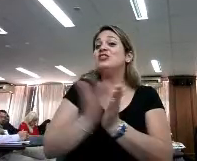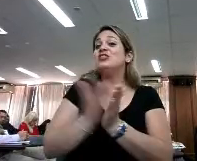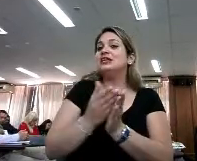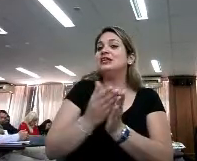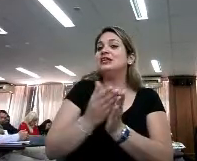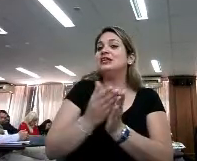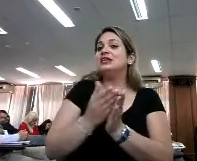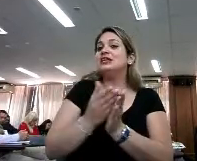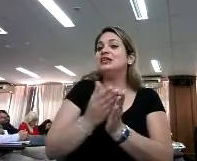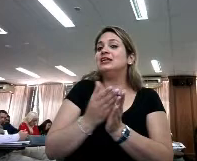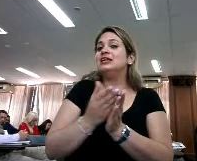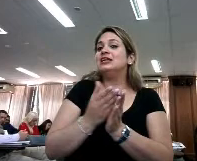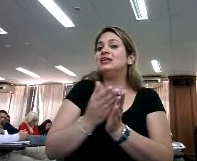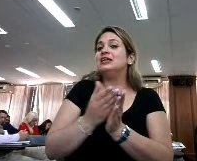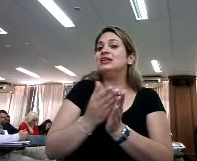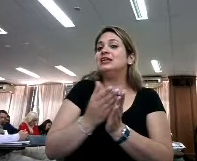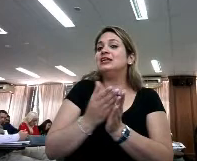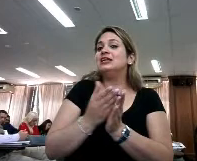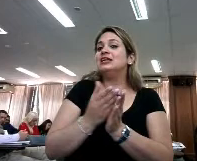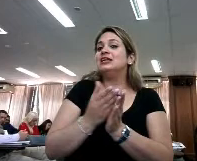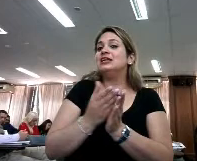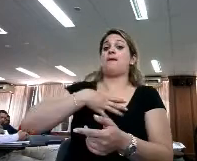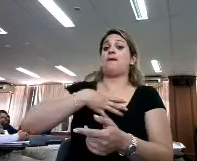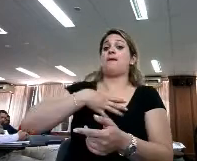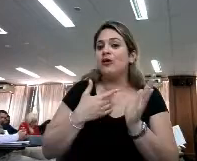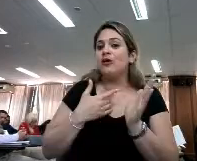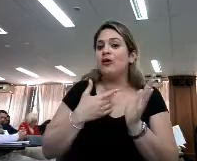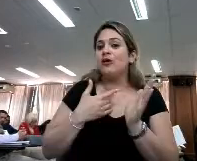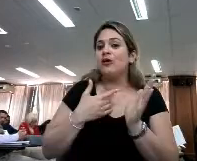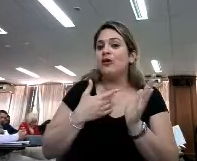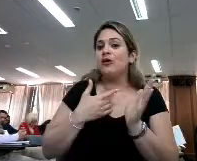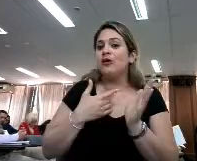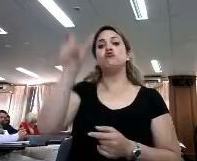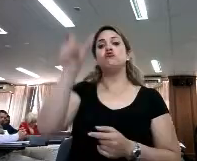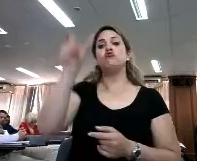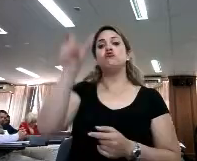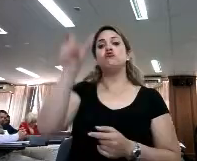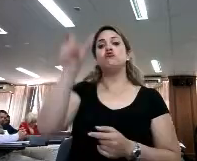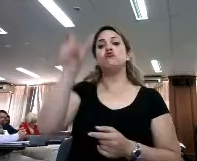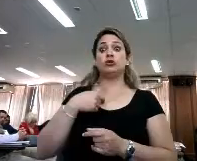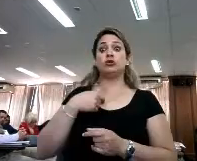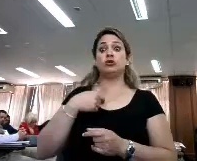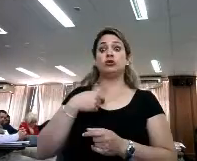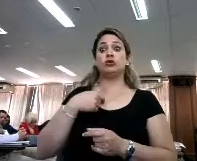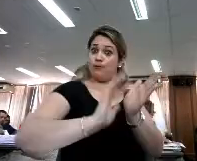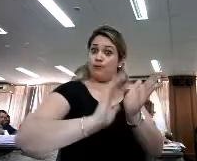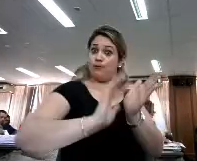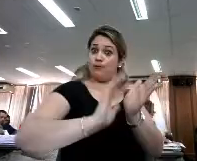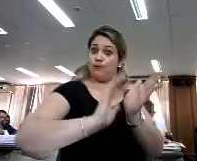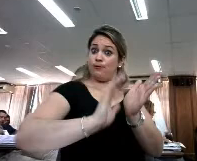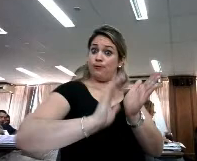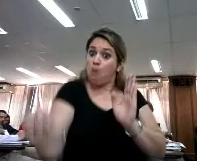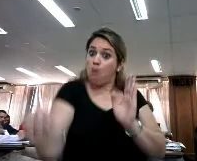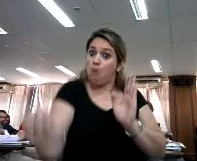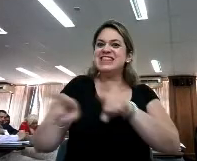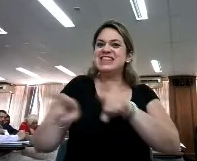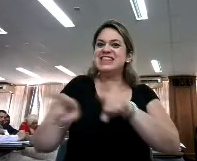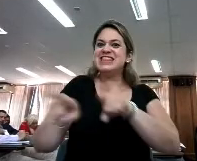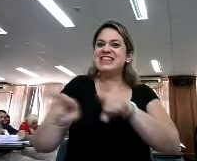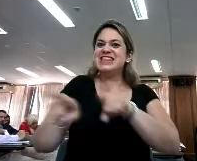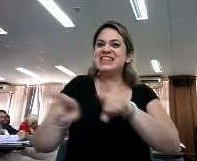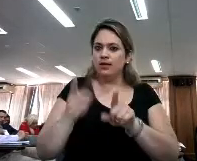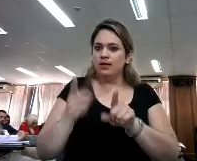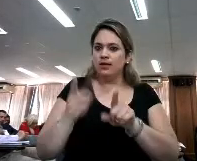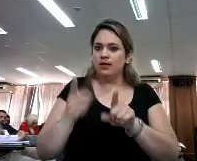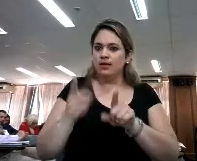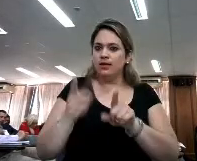o controlar, mejor, cuando una persona toma su obra y la sube a la web y la pone a disposición de un